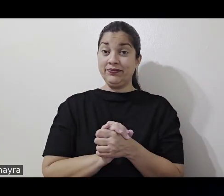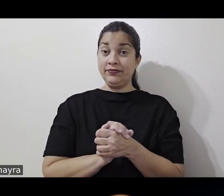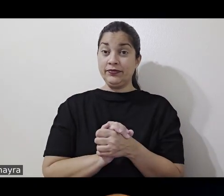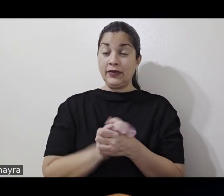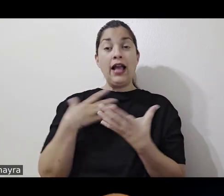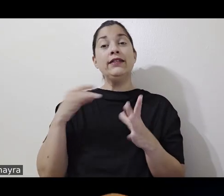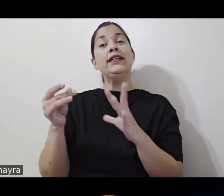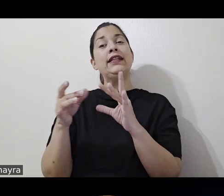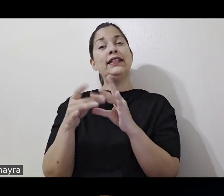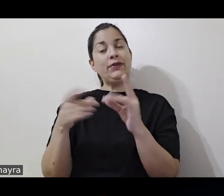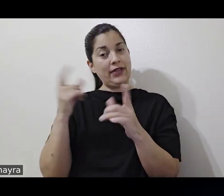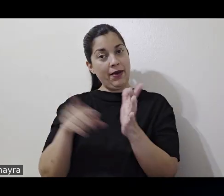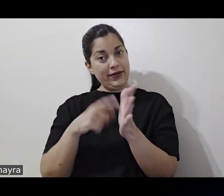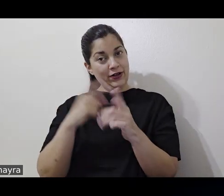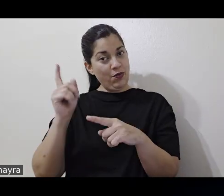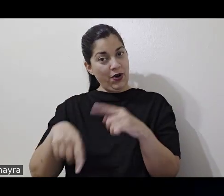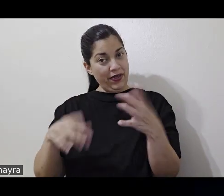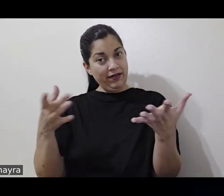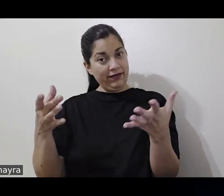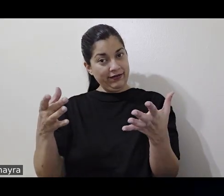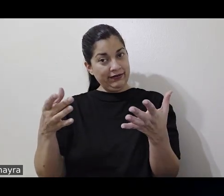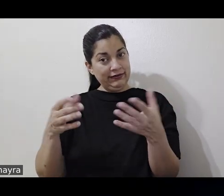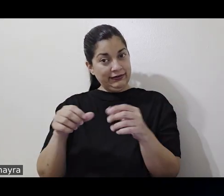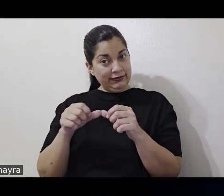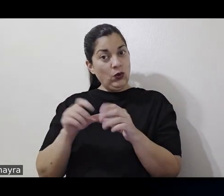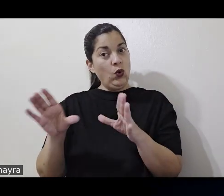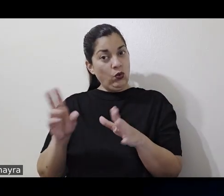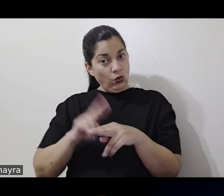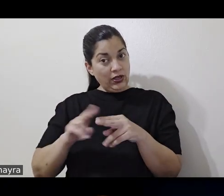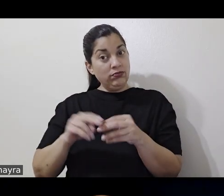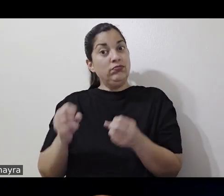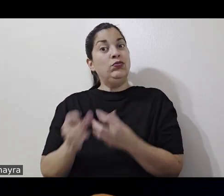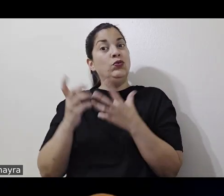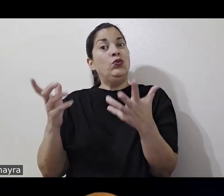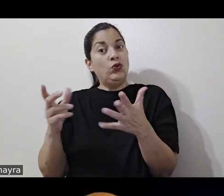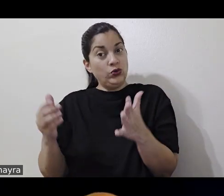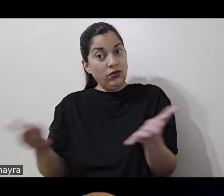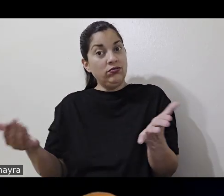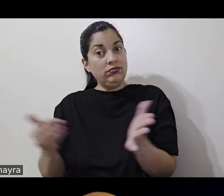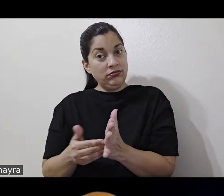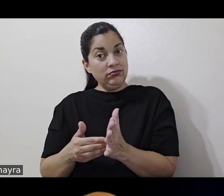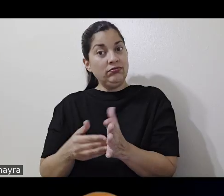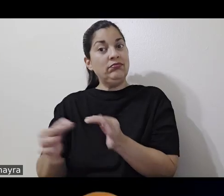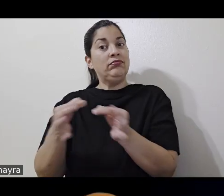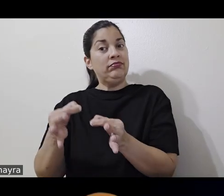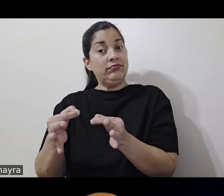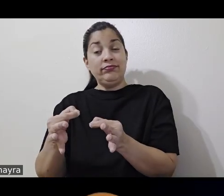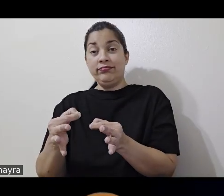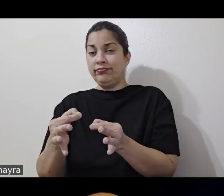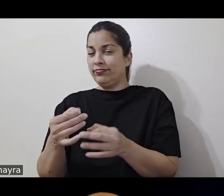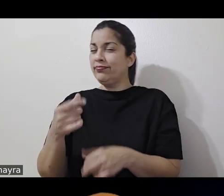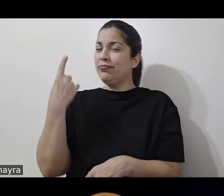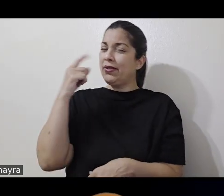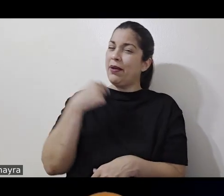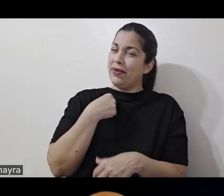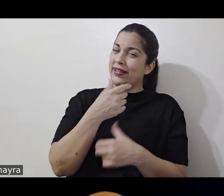veces uno no puede abusar con los adjetivos. Pero entonces aquí yo abusé un poco con los adjetivos. A mí me parece interesante que un escritor